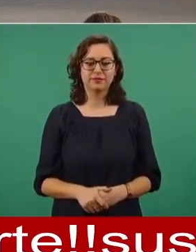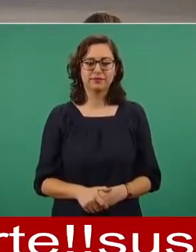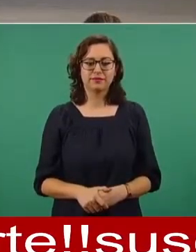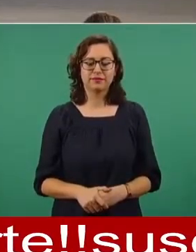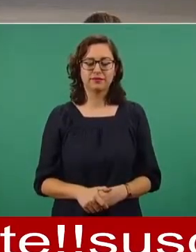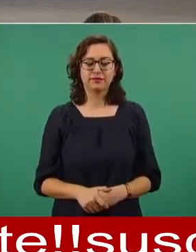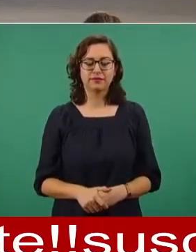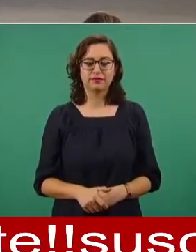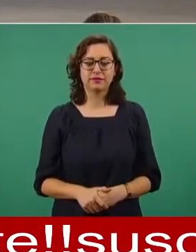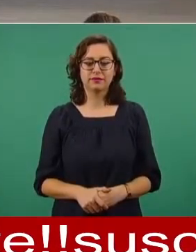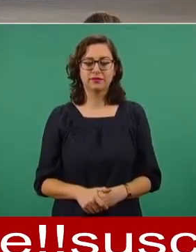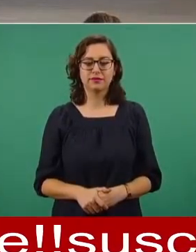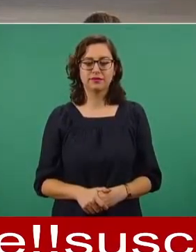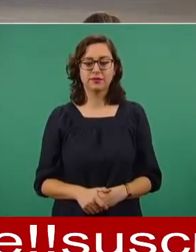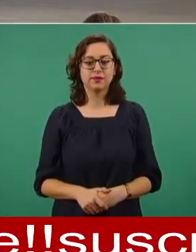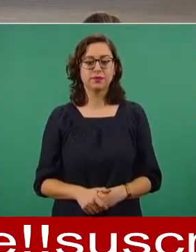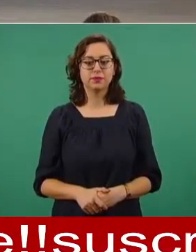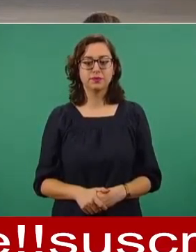Este,